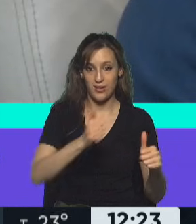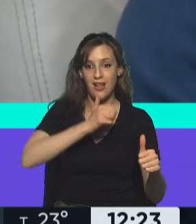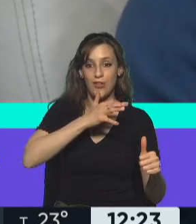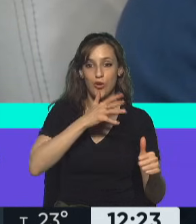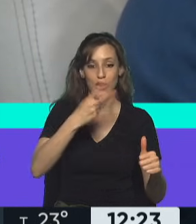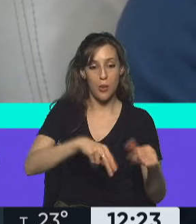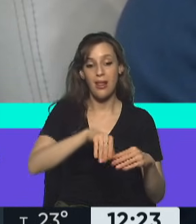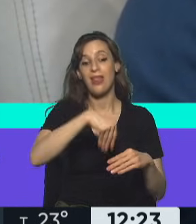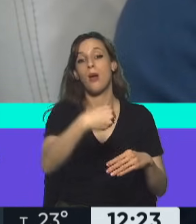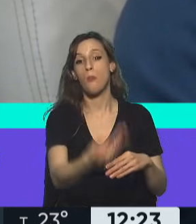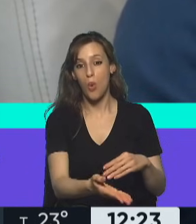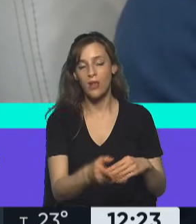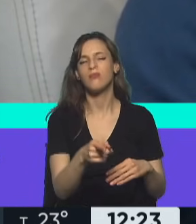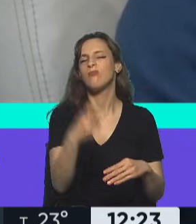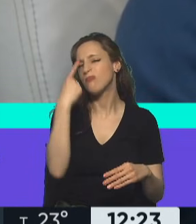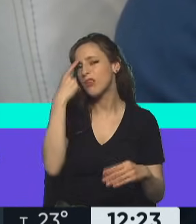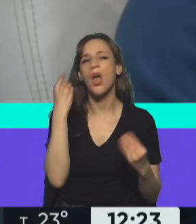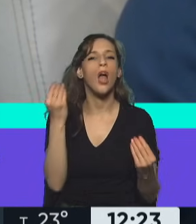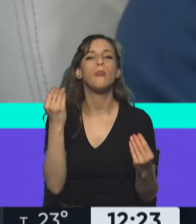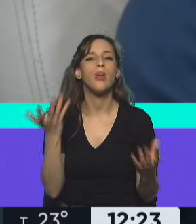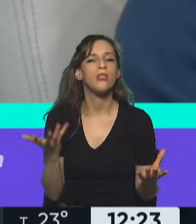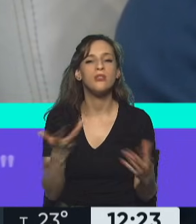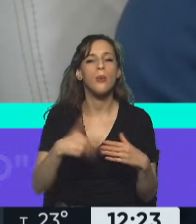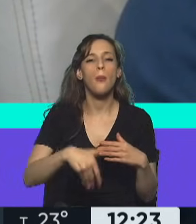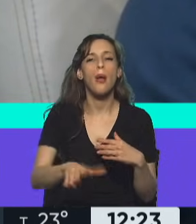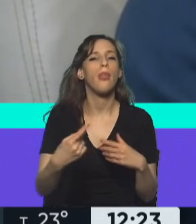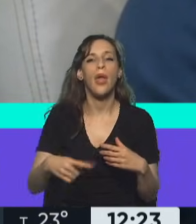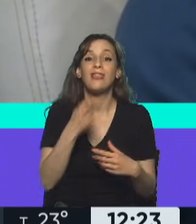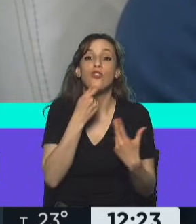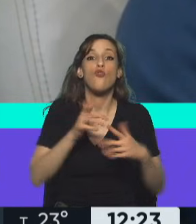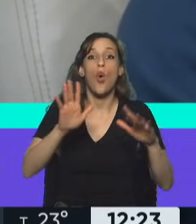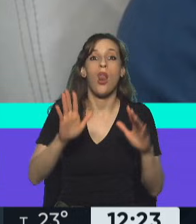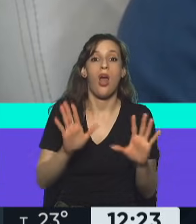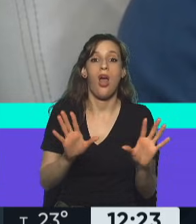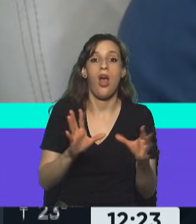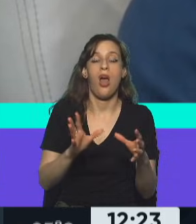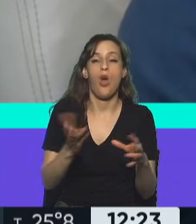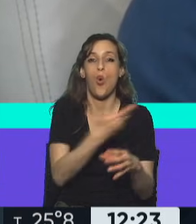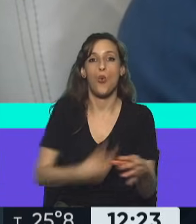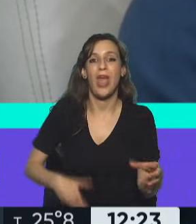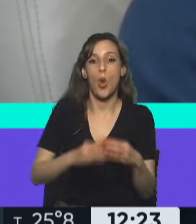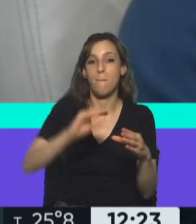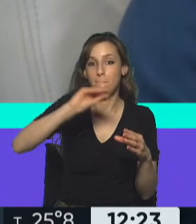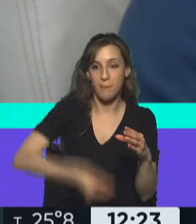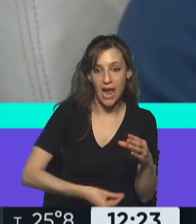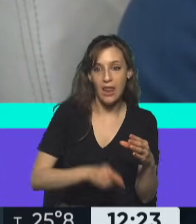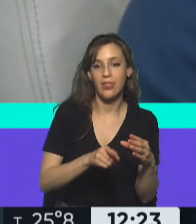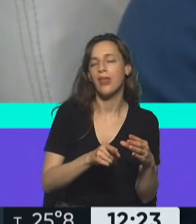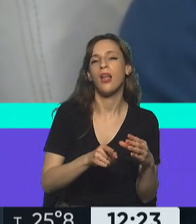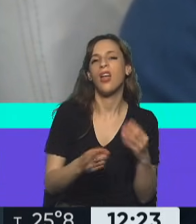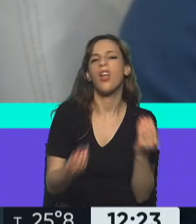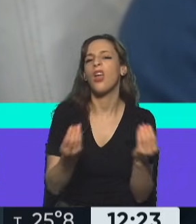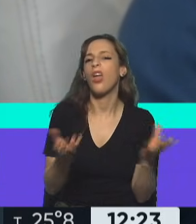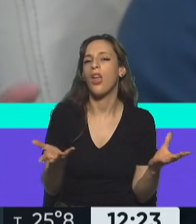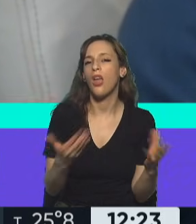en caso, sobre todo si se repite el resultado de las PASO, ¿no? Una derrota del oficialismo? ¿Va a convocar a un acuerdo postelectoral a